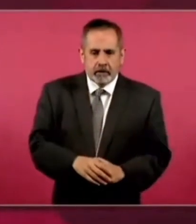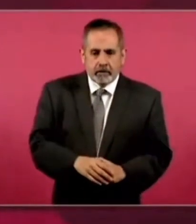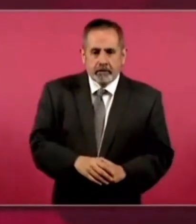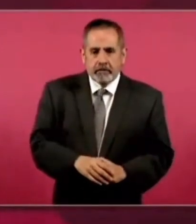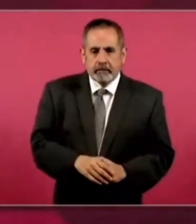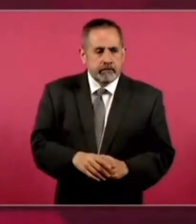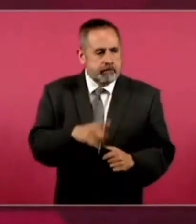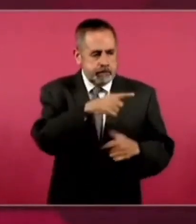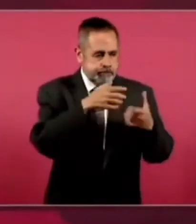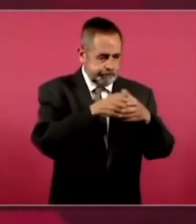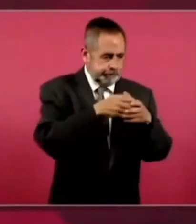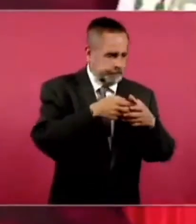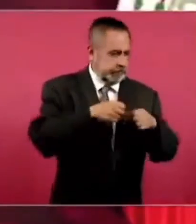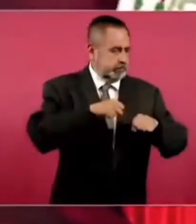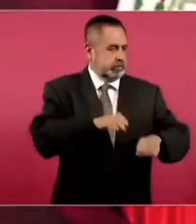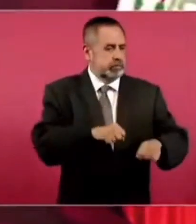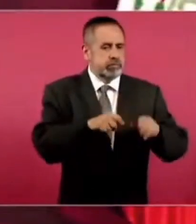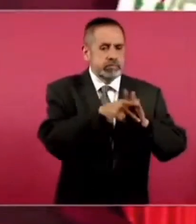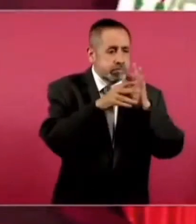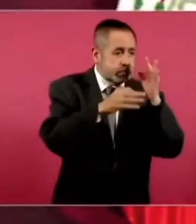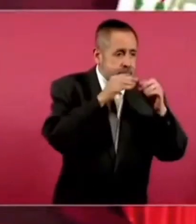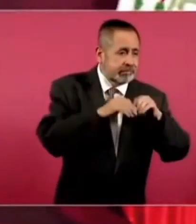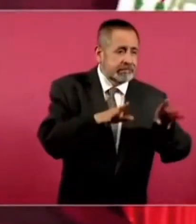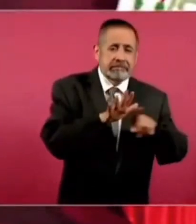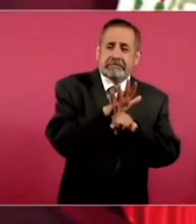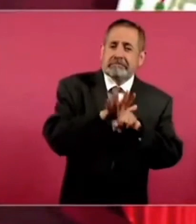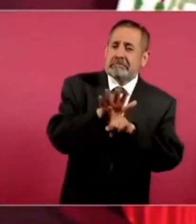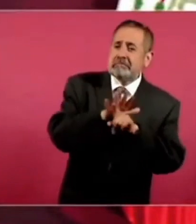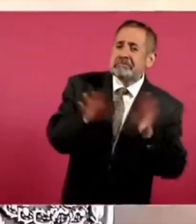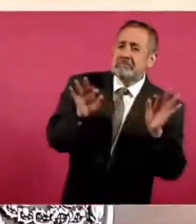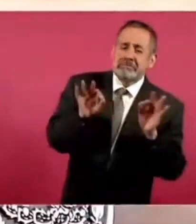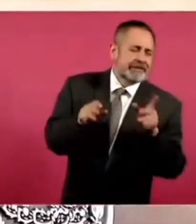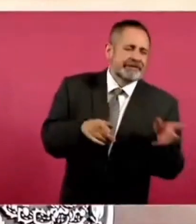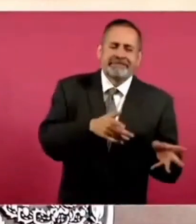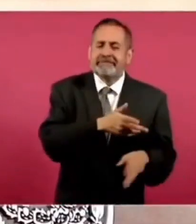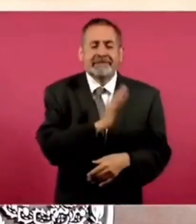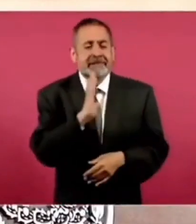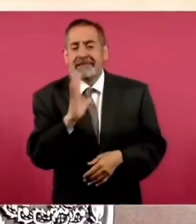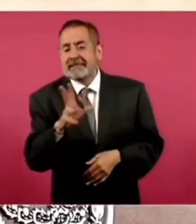no los potentados y sus medios de manipulación.